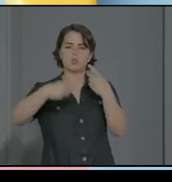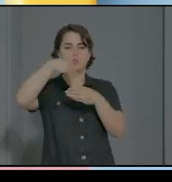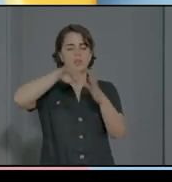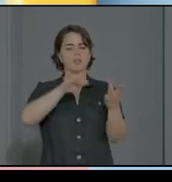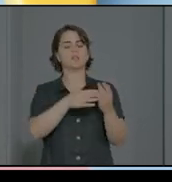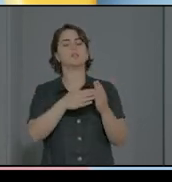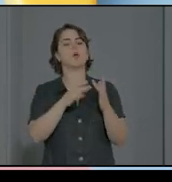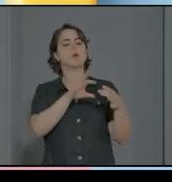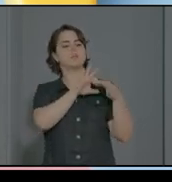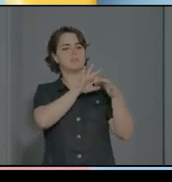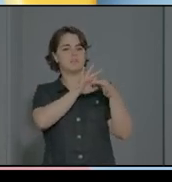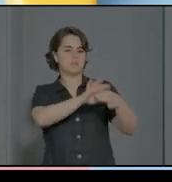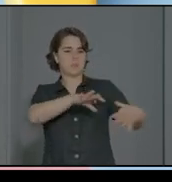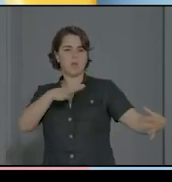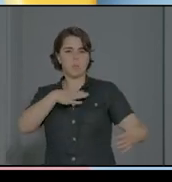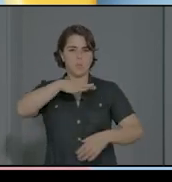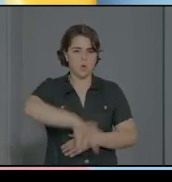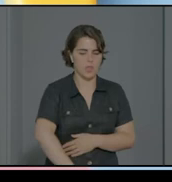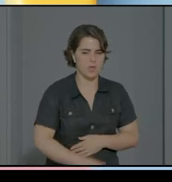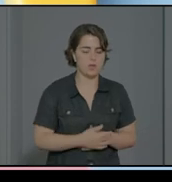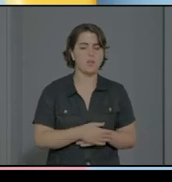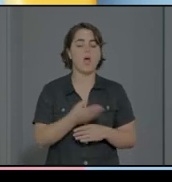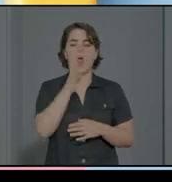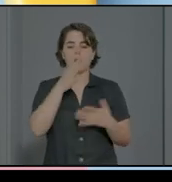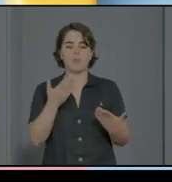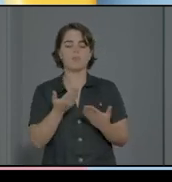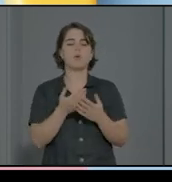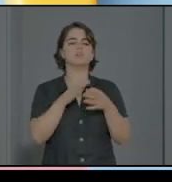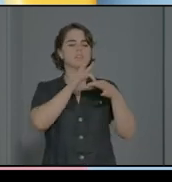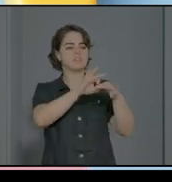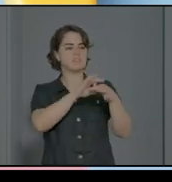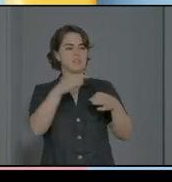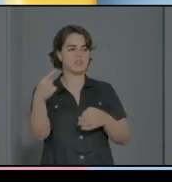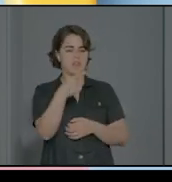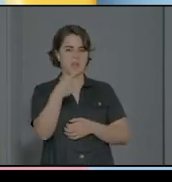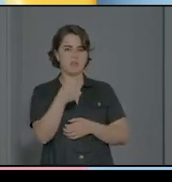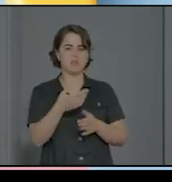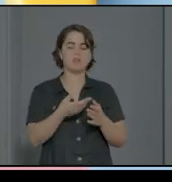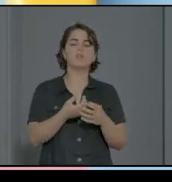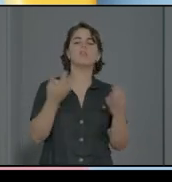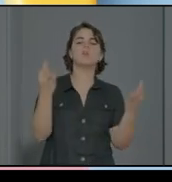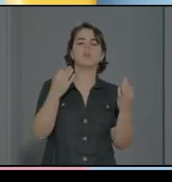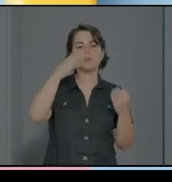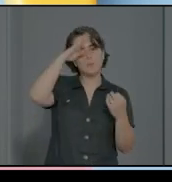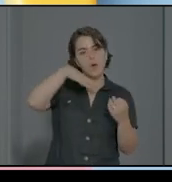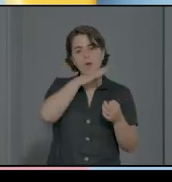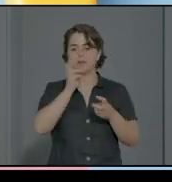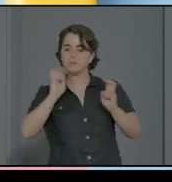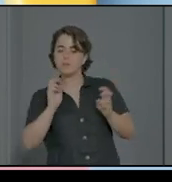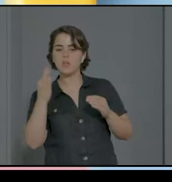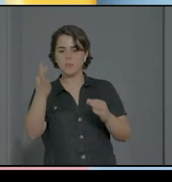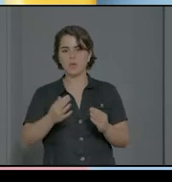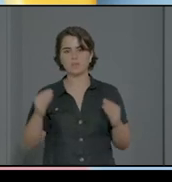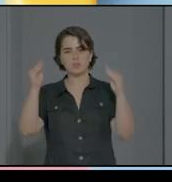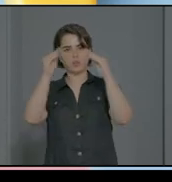estudio vimos que hay una relación negativa entre estrés parental y sincronía. Es decir,